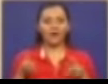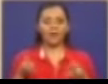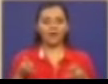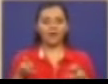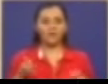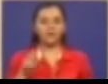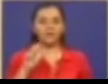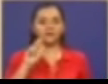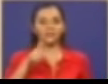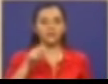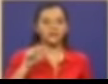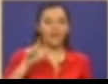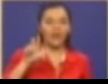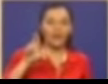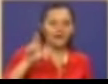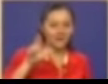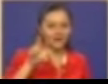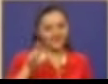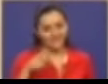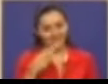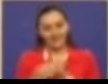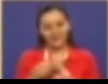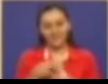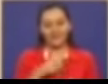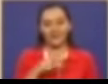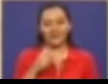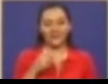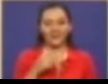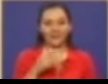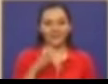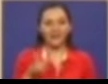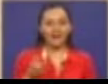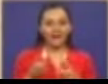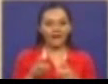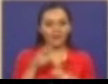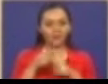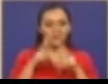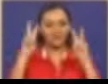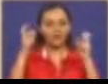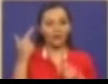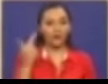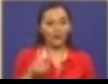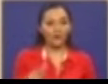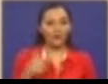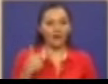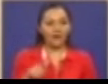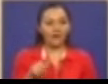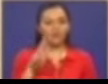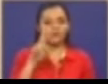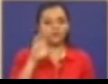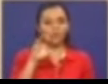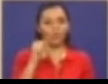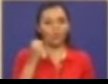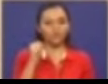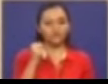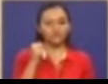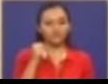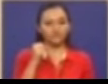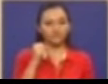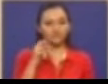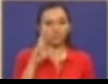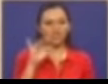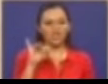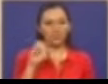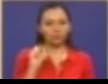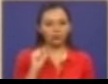Hilario Chalar. Don Cangrejo es el restaurante. Loja, venció Loja. Restaurante Sucos con